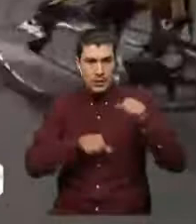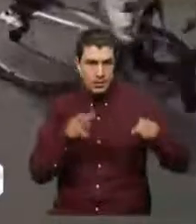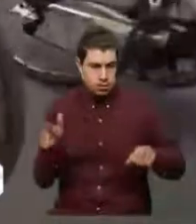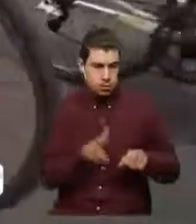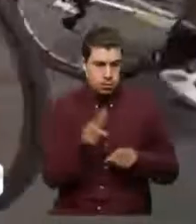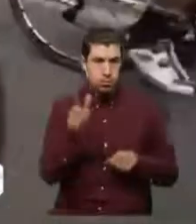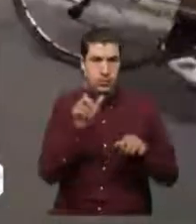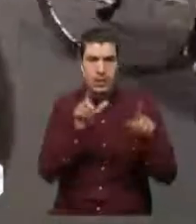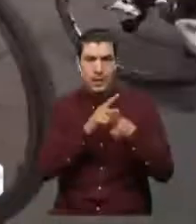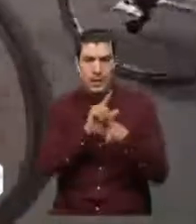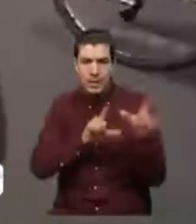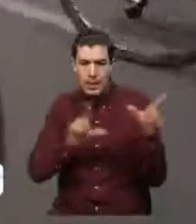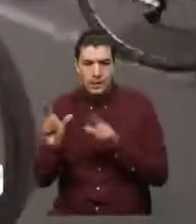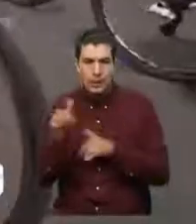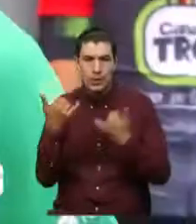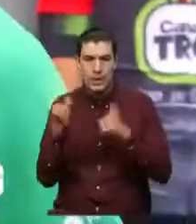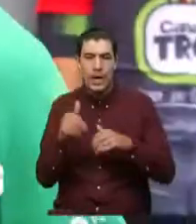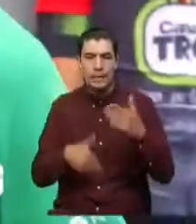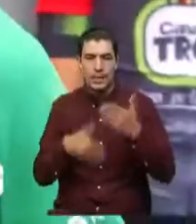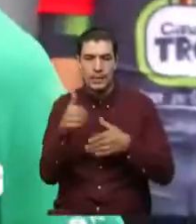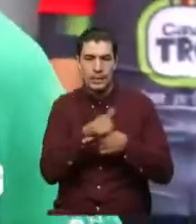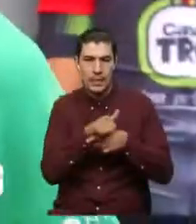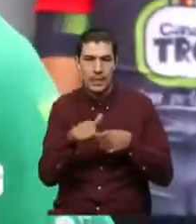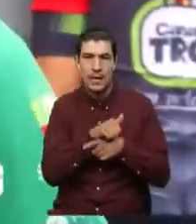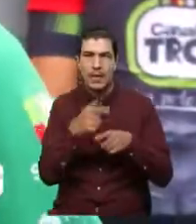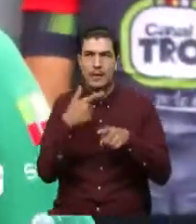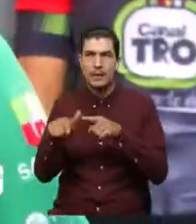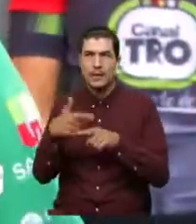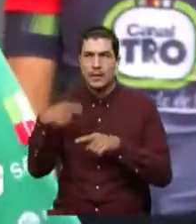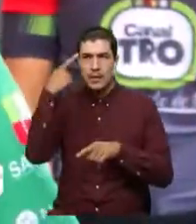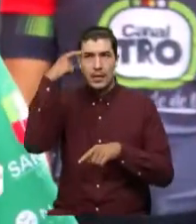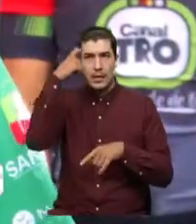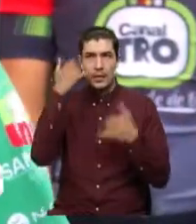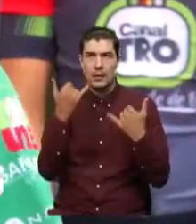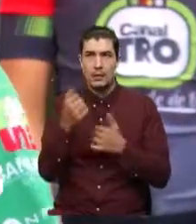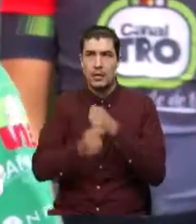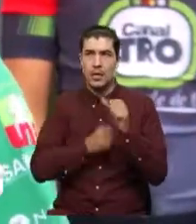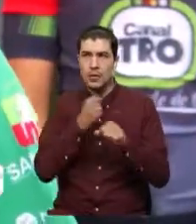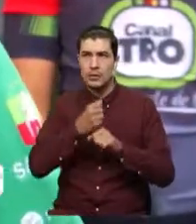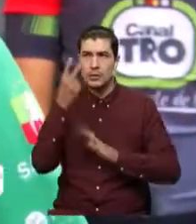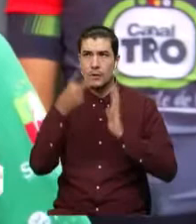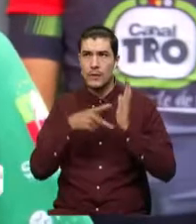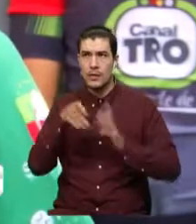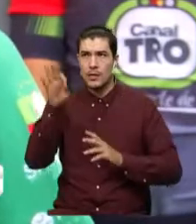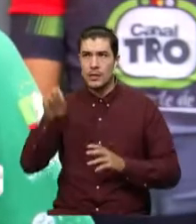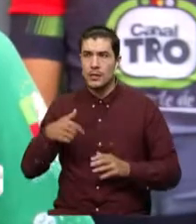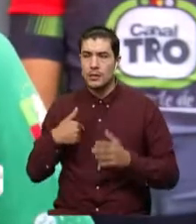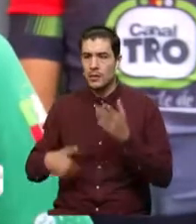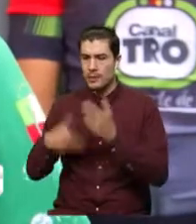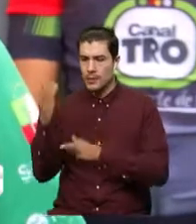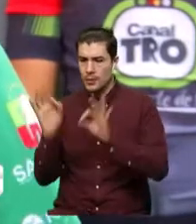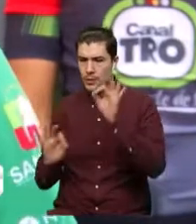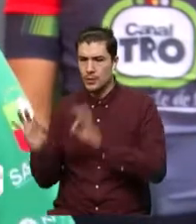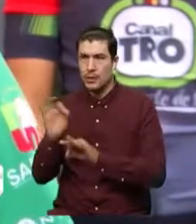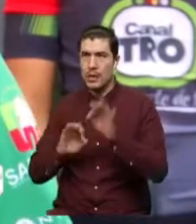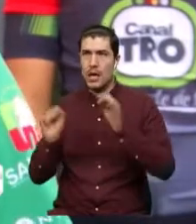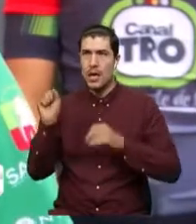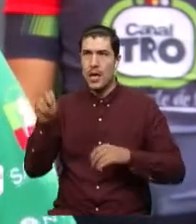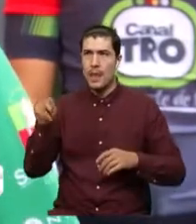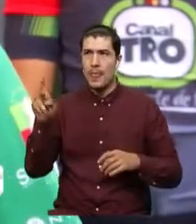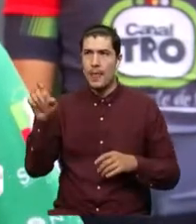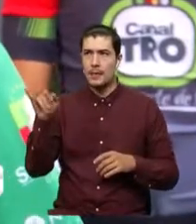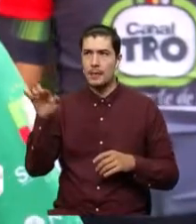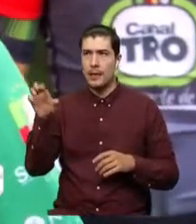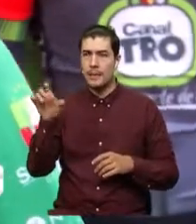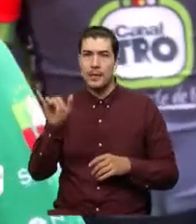caballito de acero en el 2018 en este momento estamos preparando la carrera montaña el andés epic es una carrera que